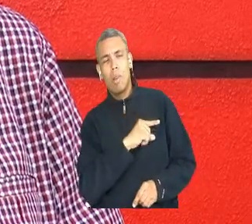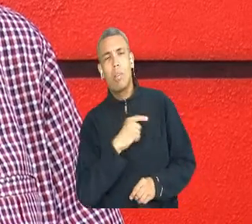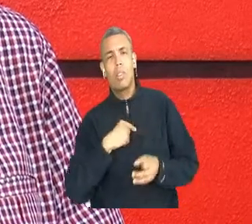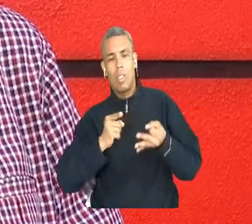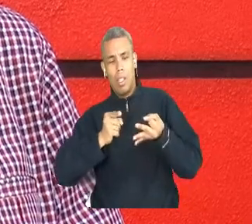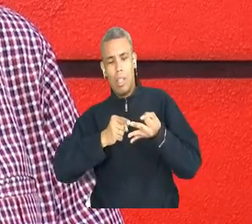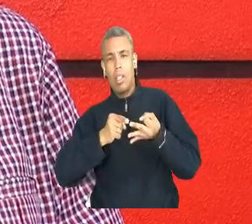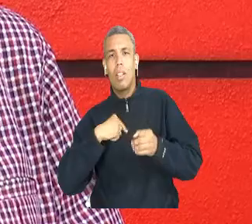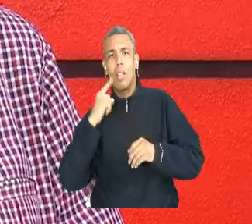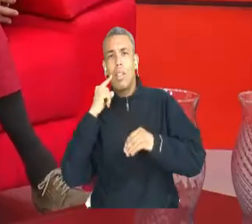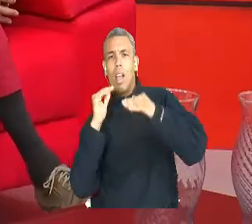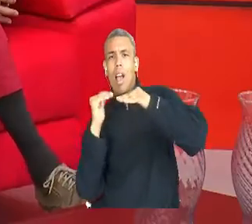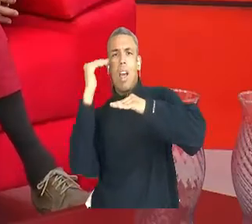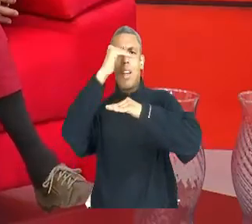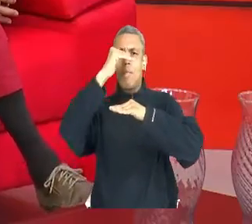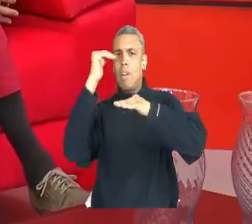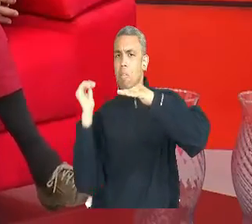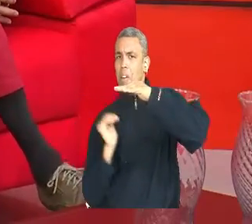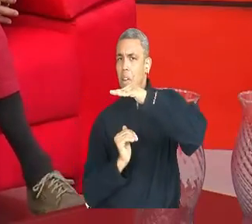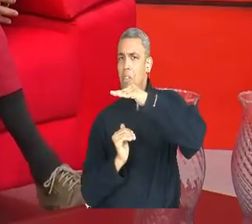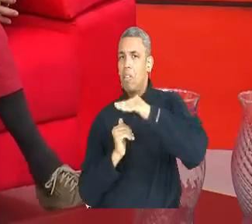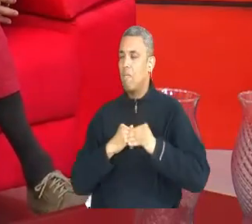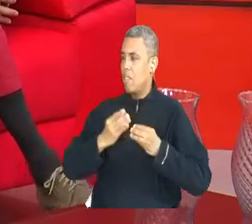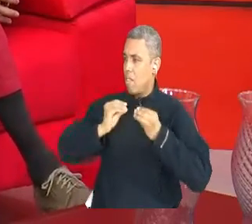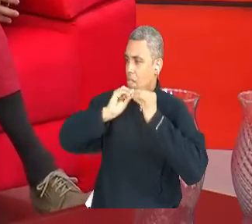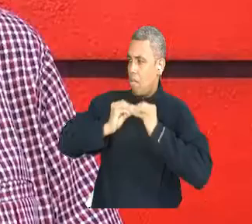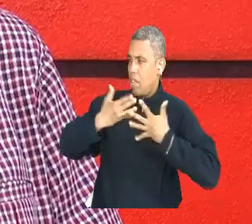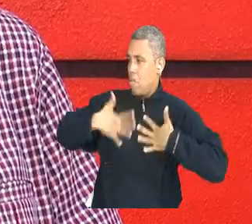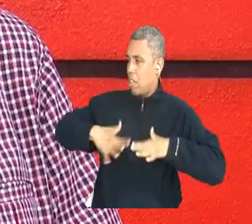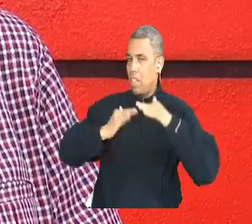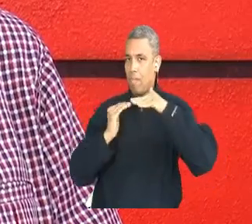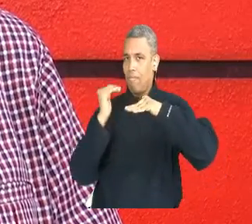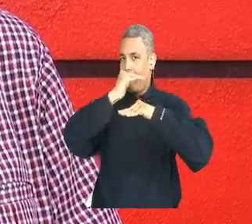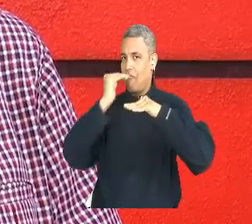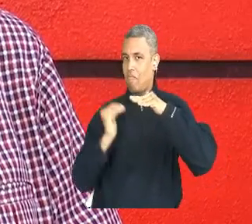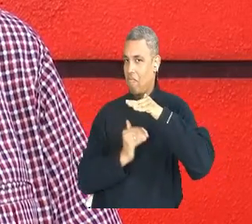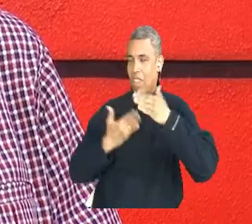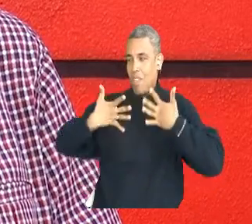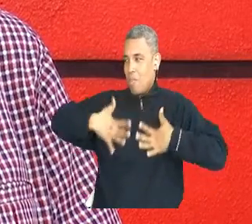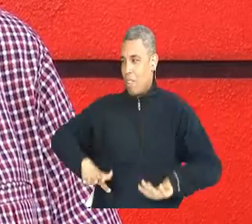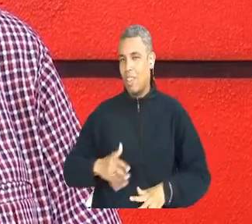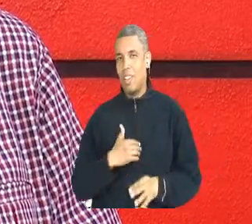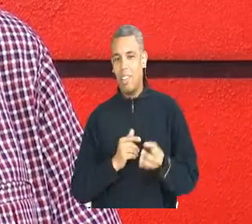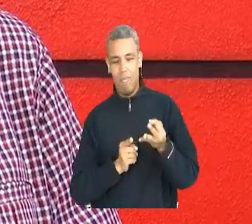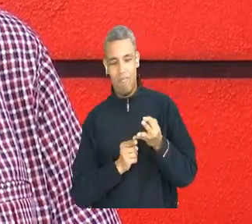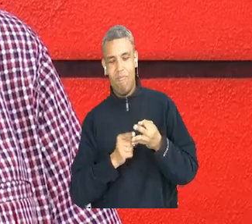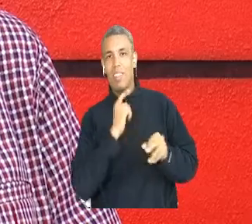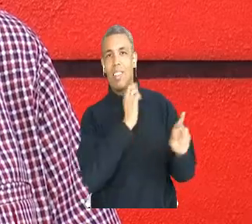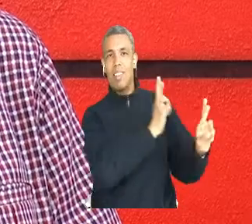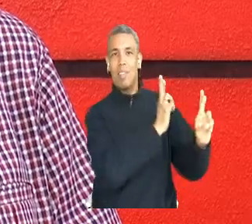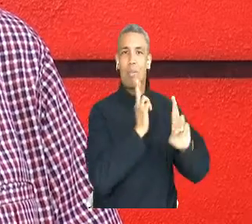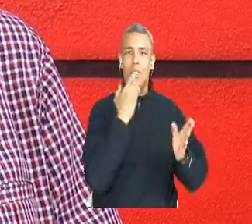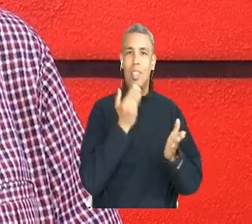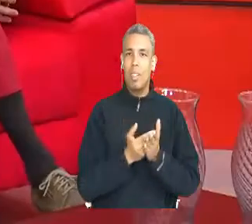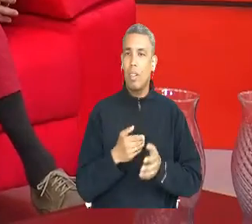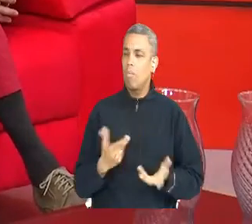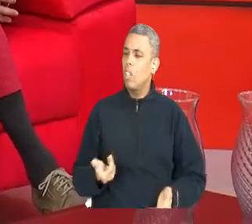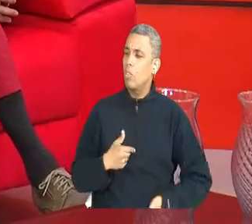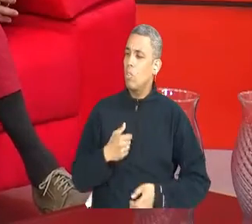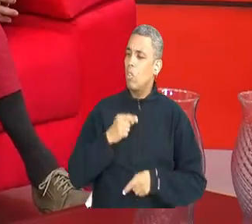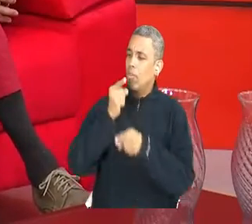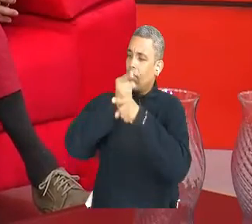de cualquier manera bueno muy bien un aplauso respondiste muy bien las preguntas muchas gracias y el premio